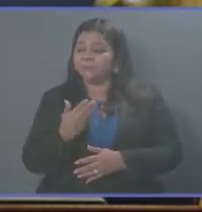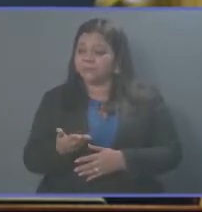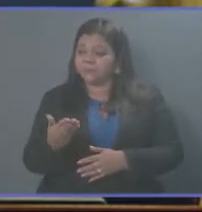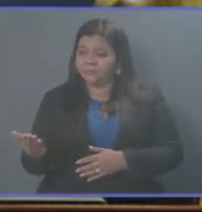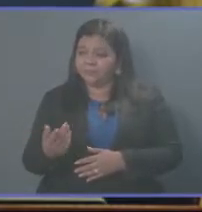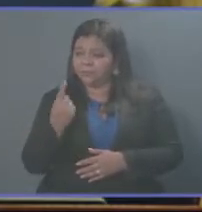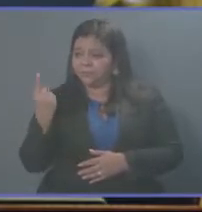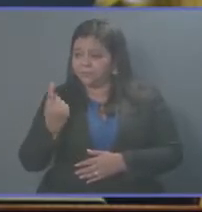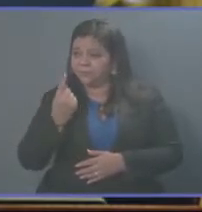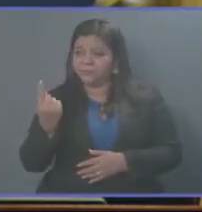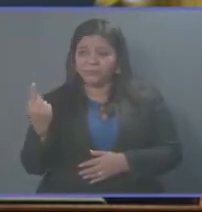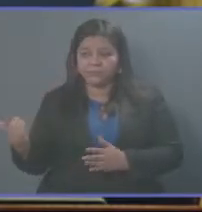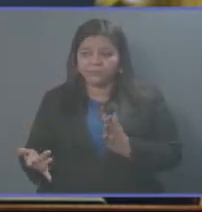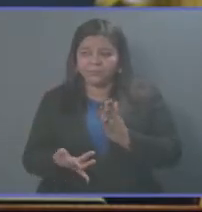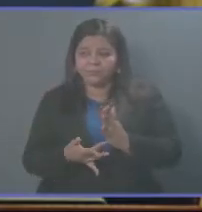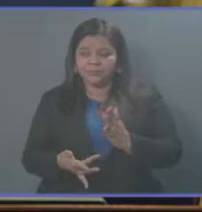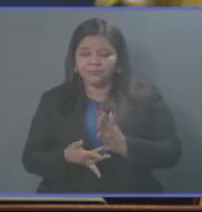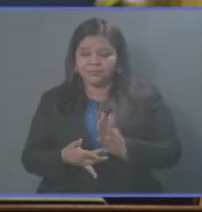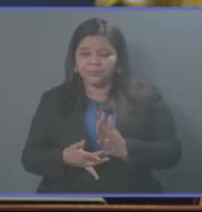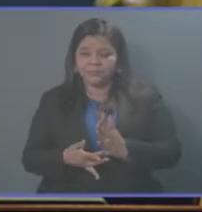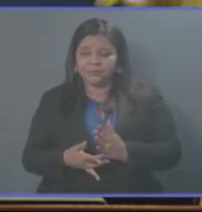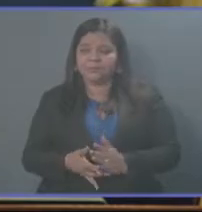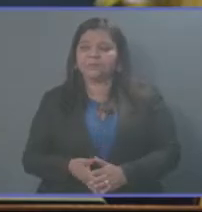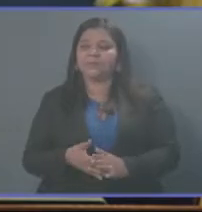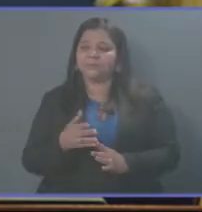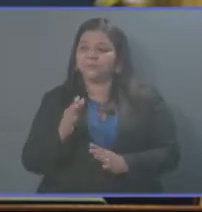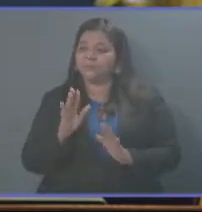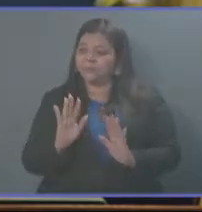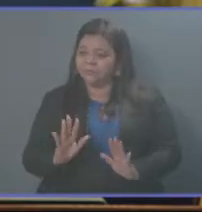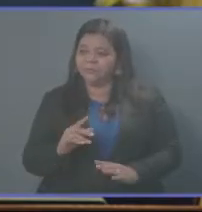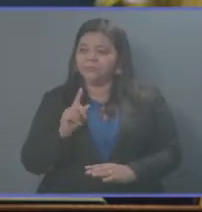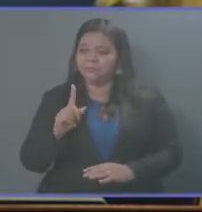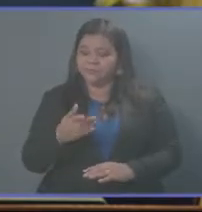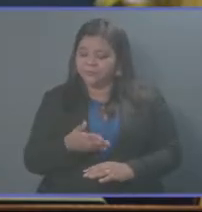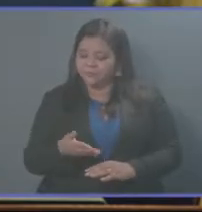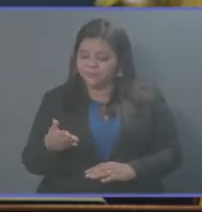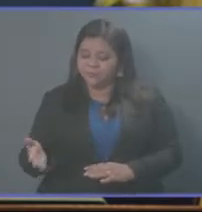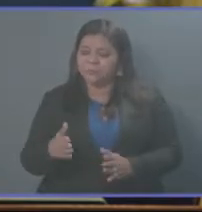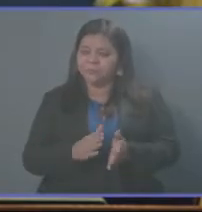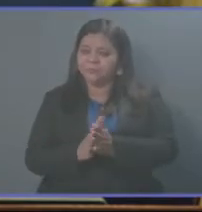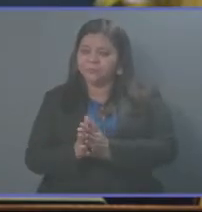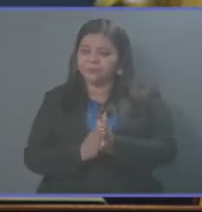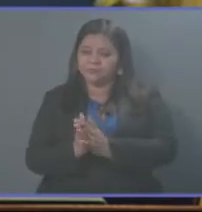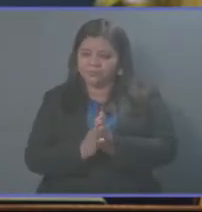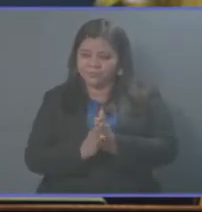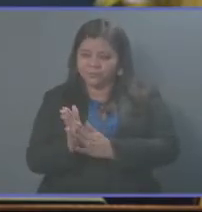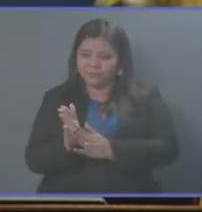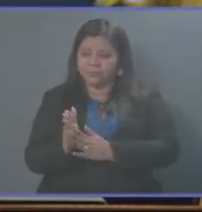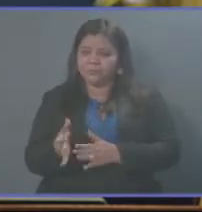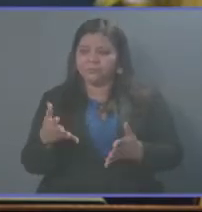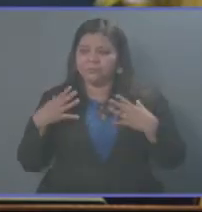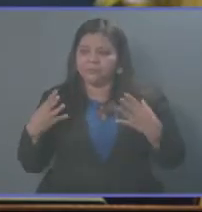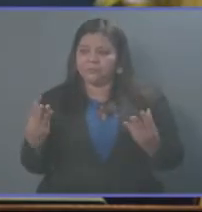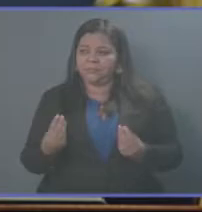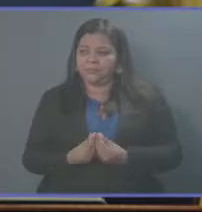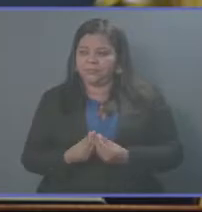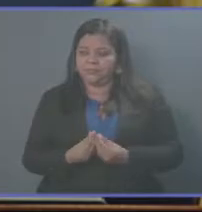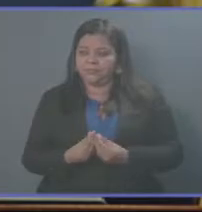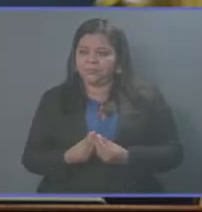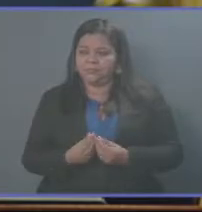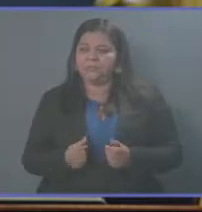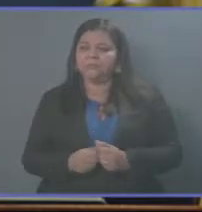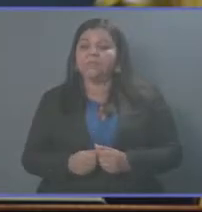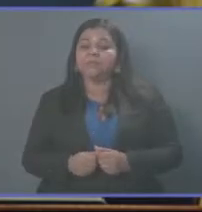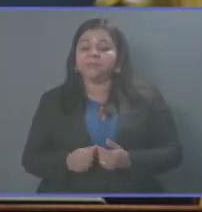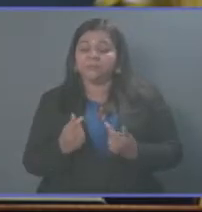de técnicos, sino que es una cuestión de interés social,